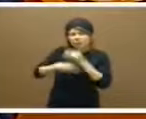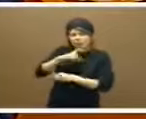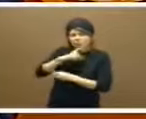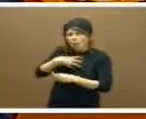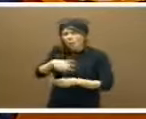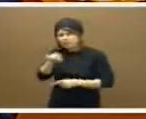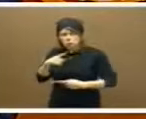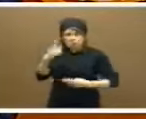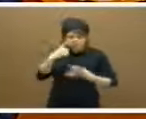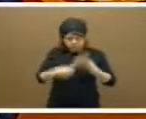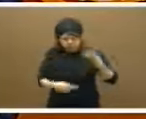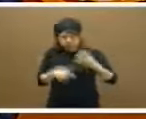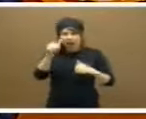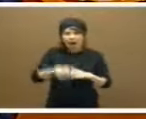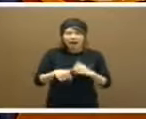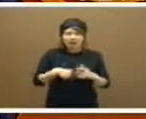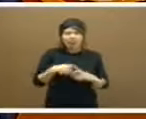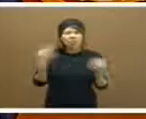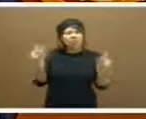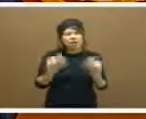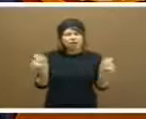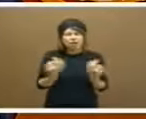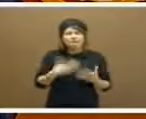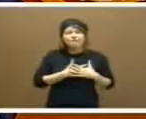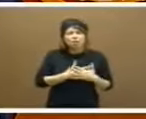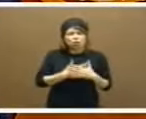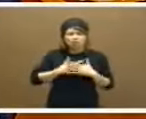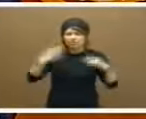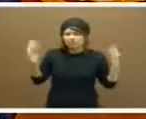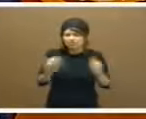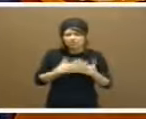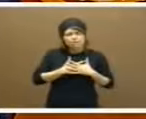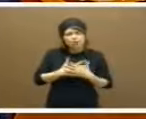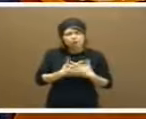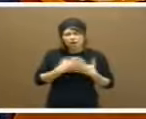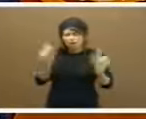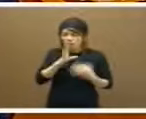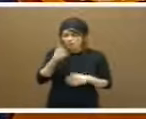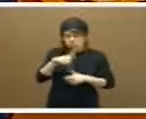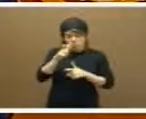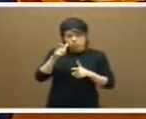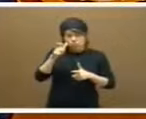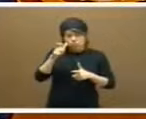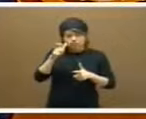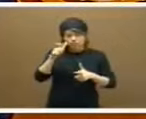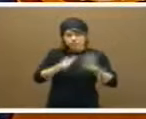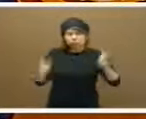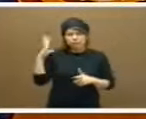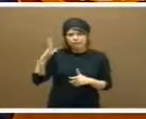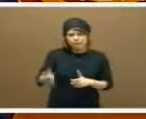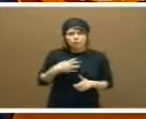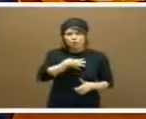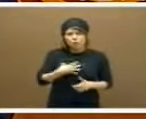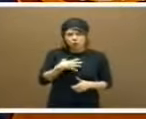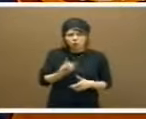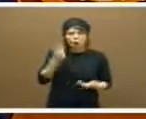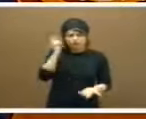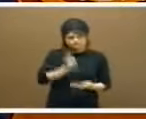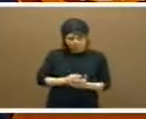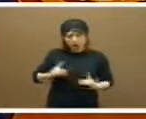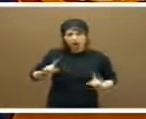hacer. Aquí lo que tiene que haber, señorías, es voluntad. Voluntad de que nuestros empleados públicos en Extremadura cobren una